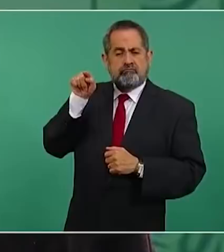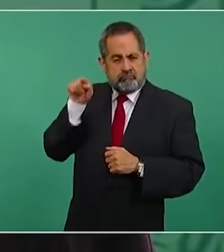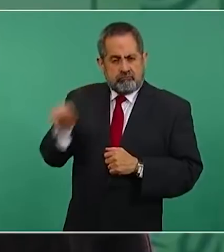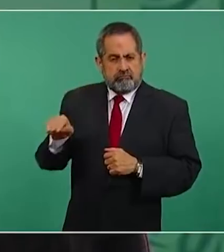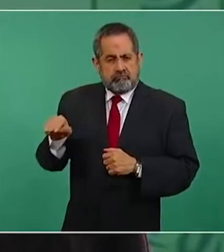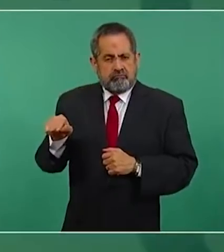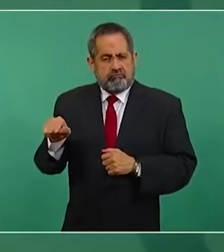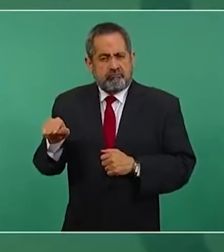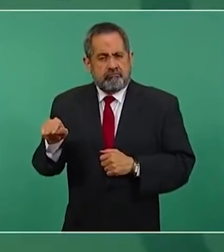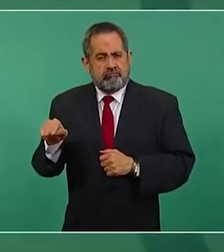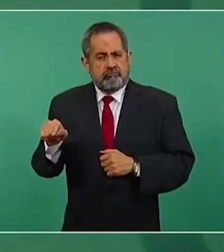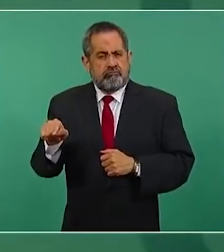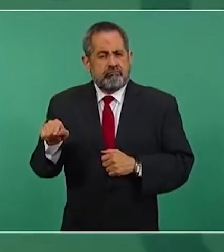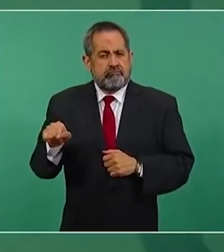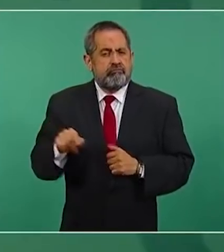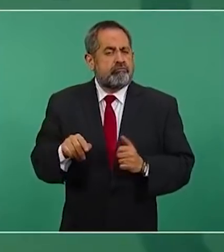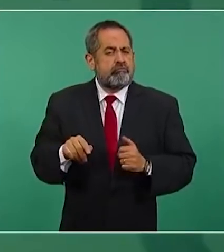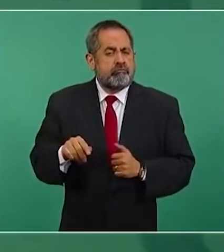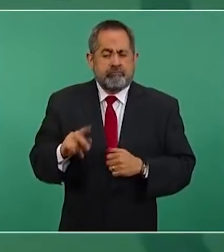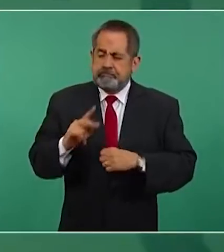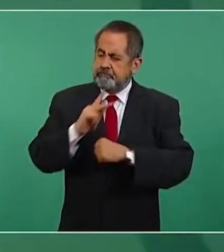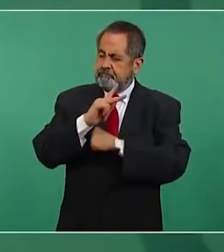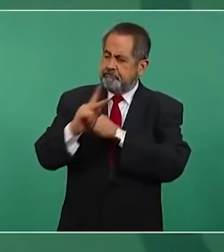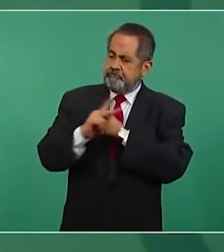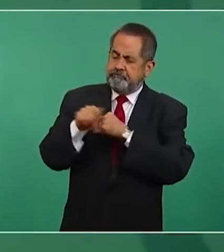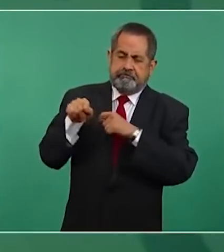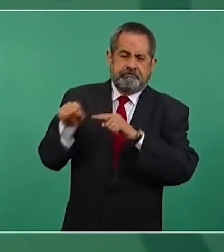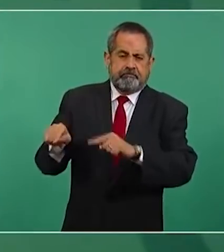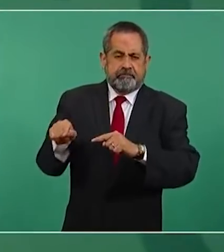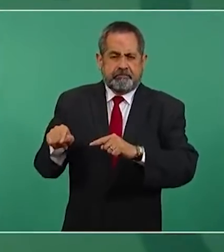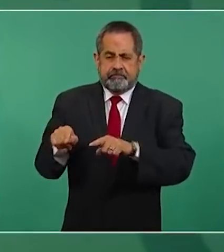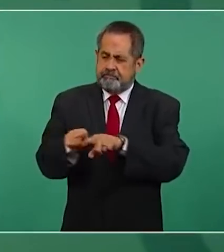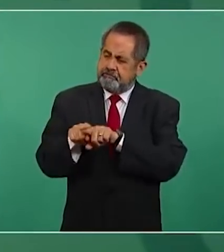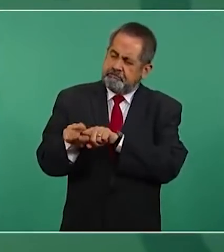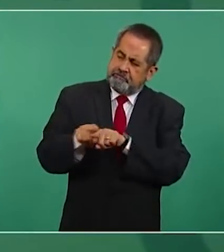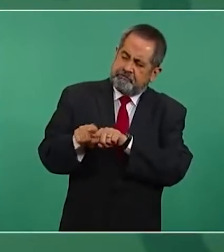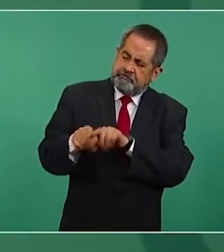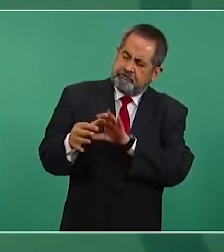como un país hermano